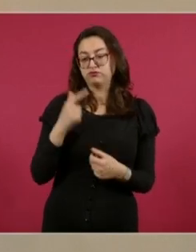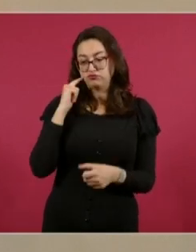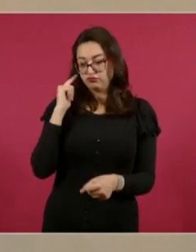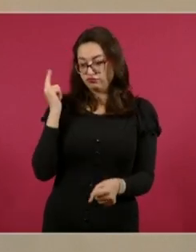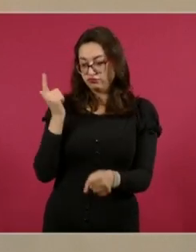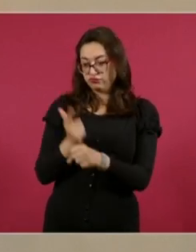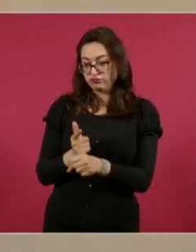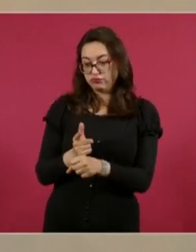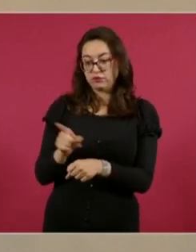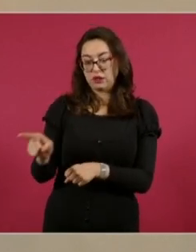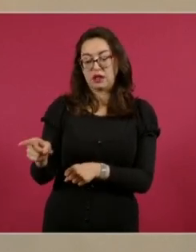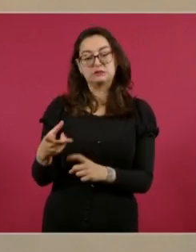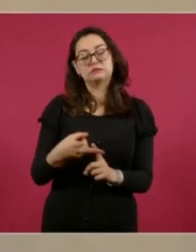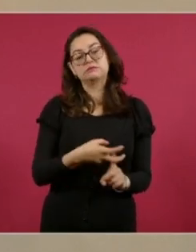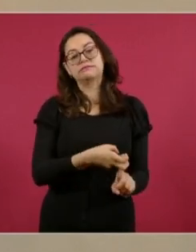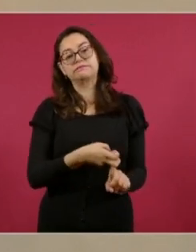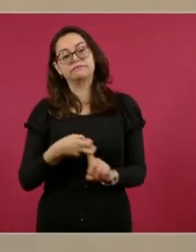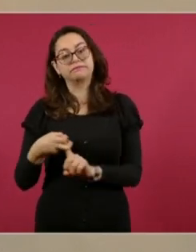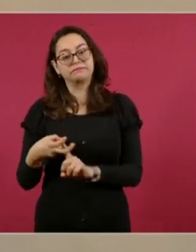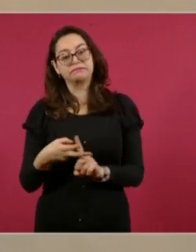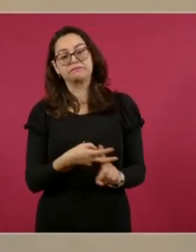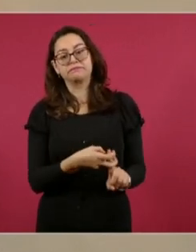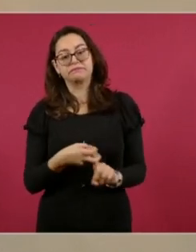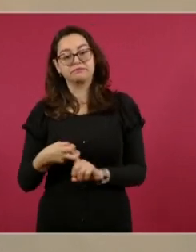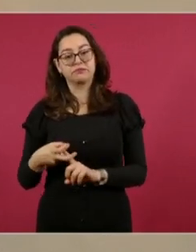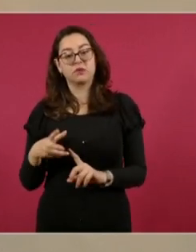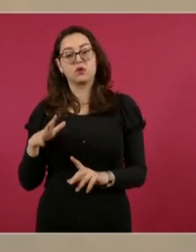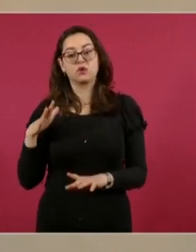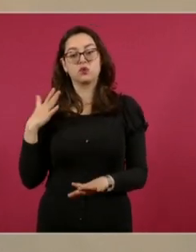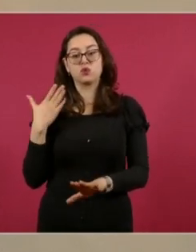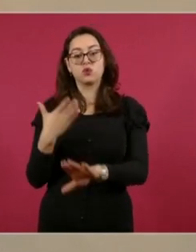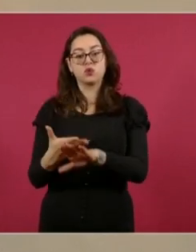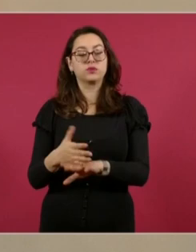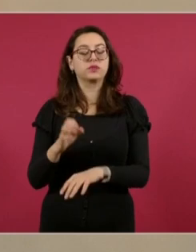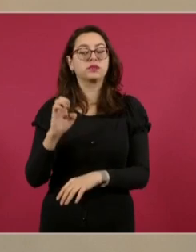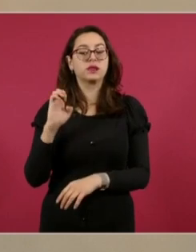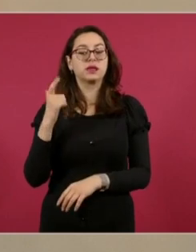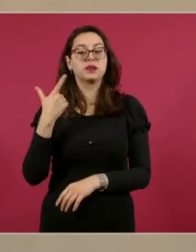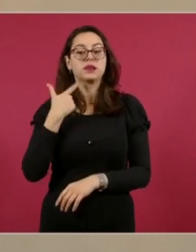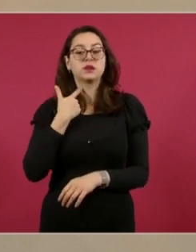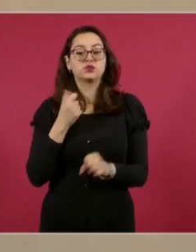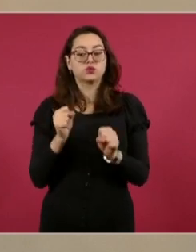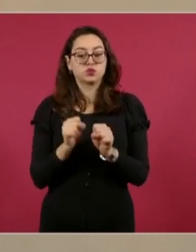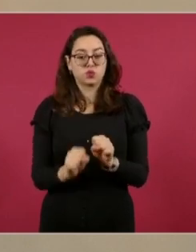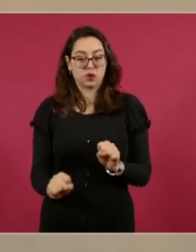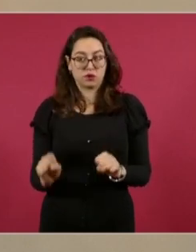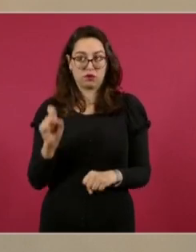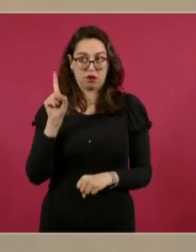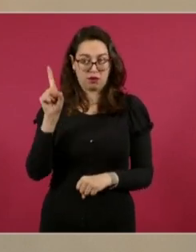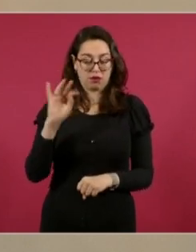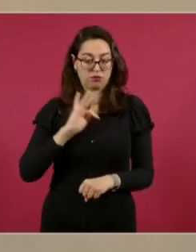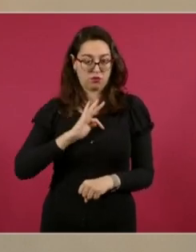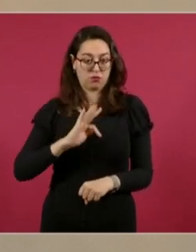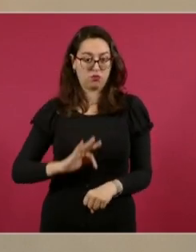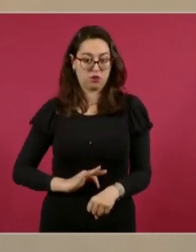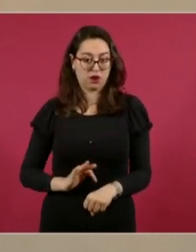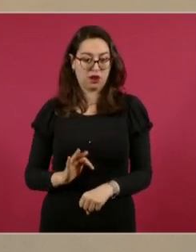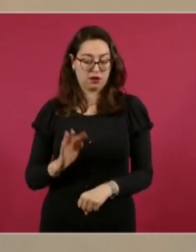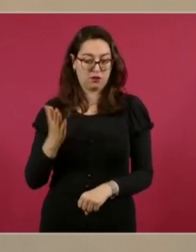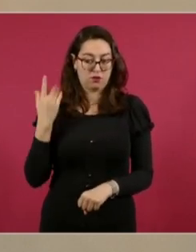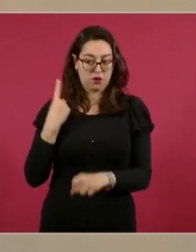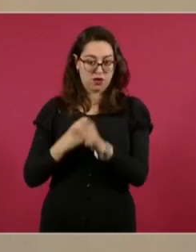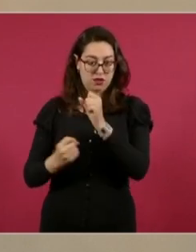delito de secuestro exprés cometida en contra de su ex-suegro, esto en Toluca en diciembre del año